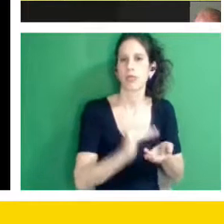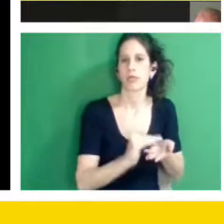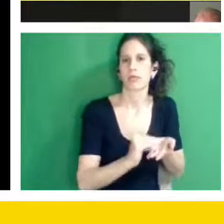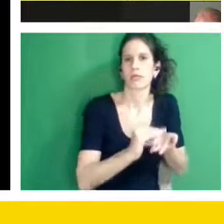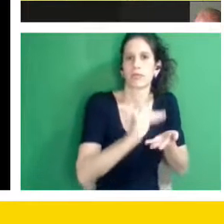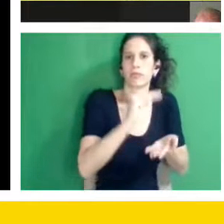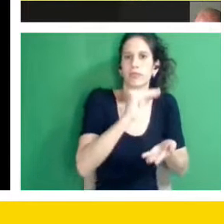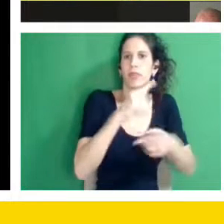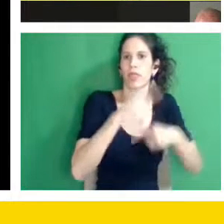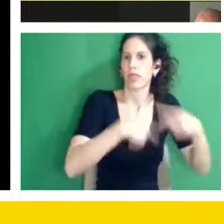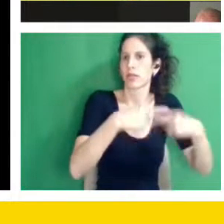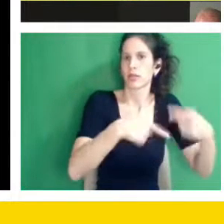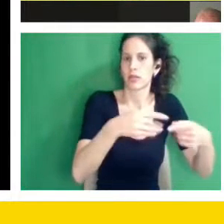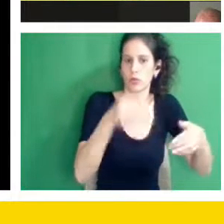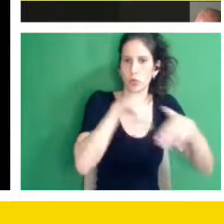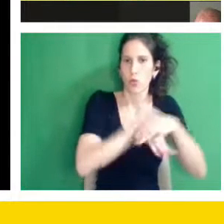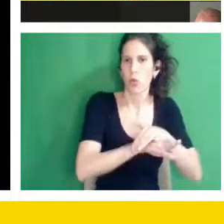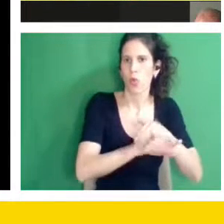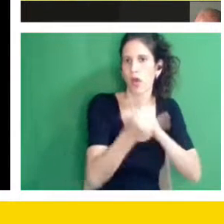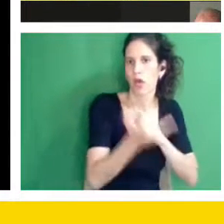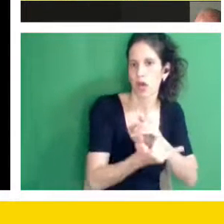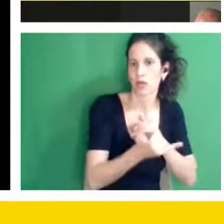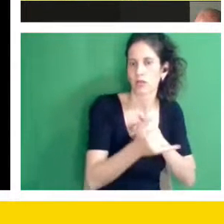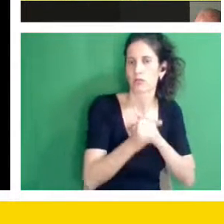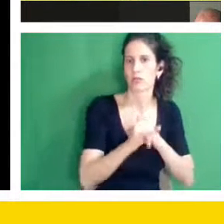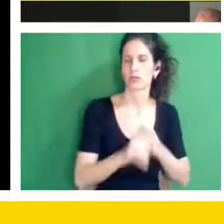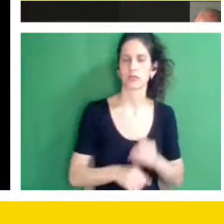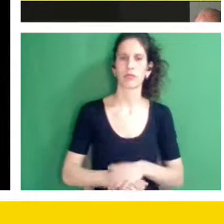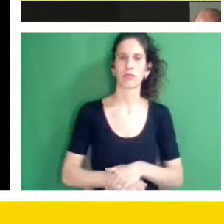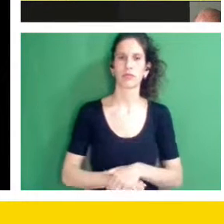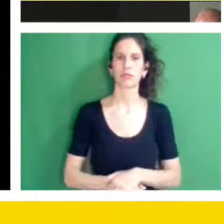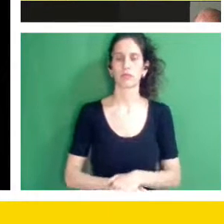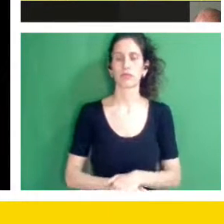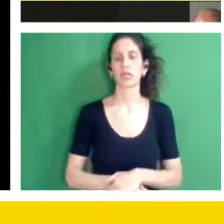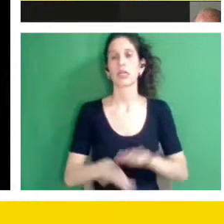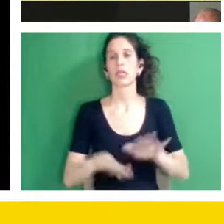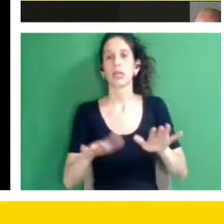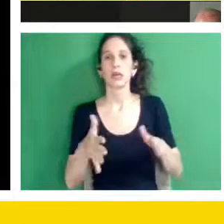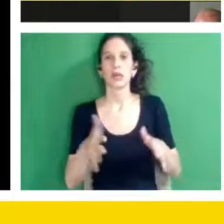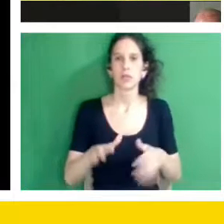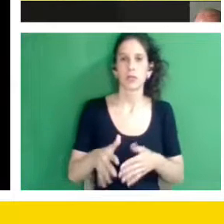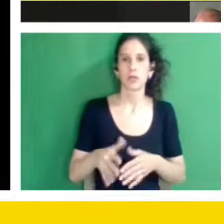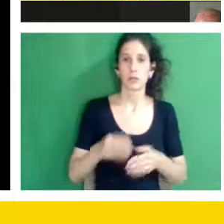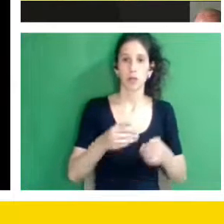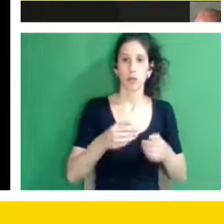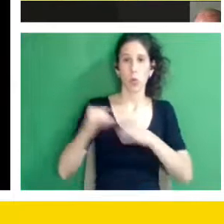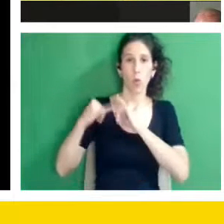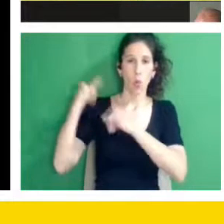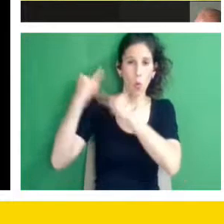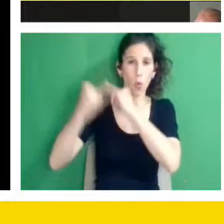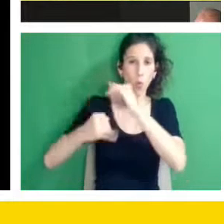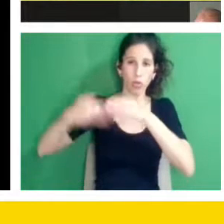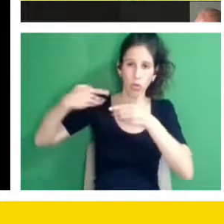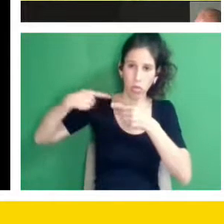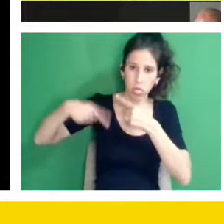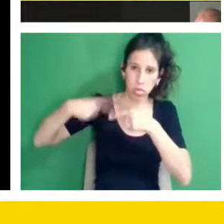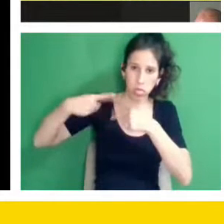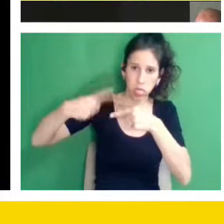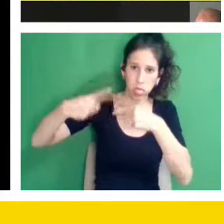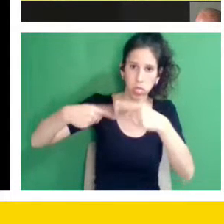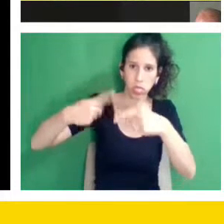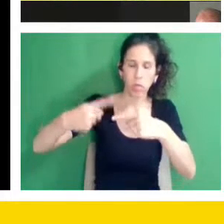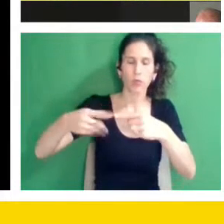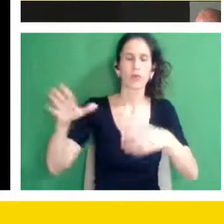Ese es más o menos lo que tenemos que hacer las personas con discapacidad. Me permito dar